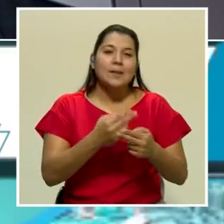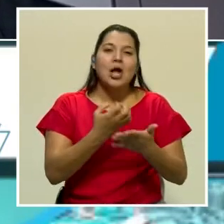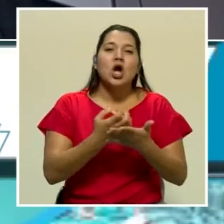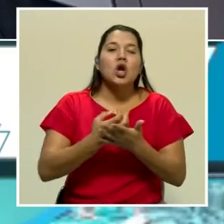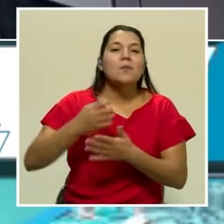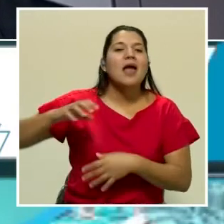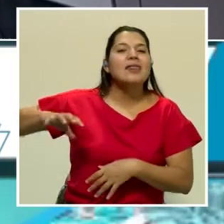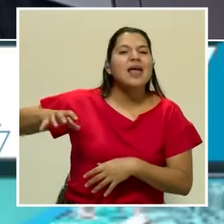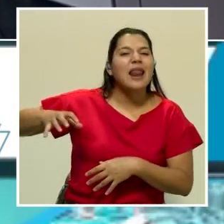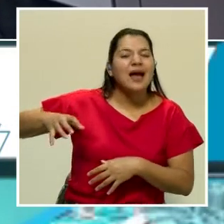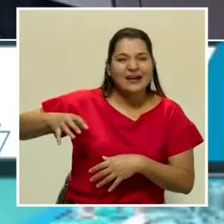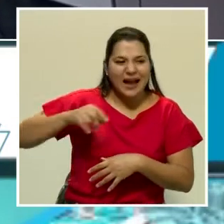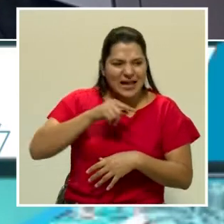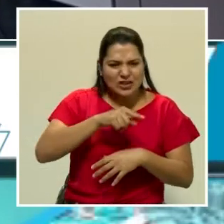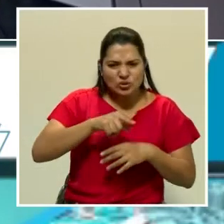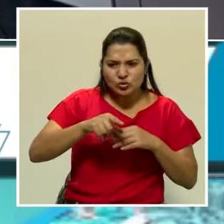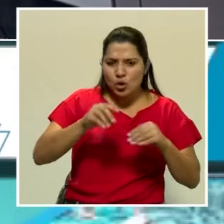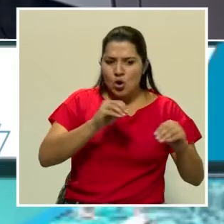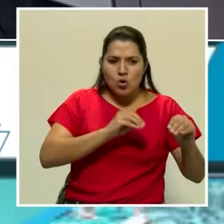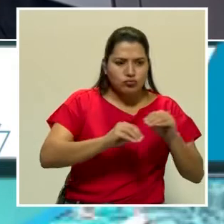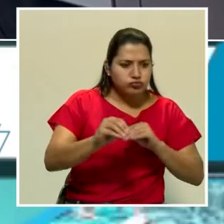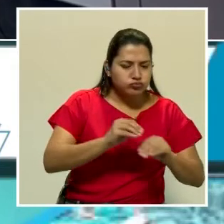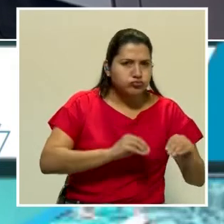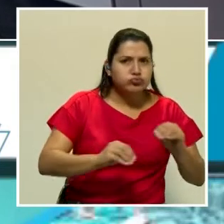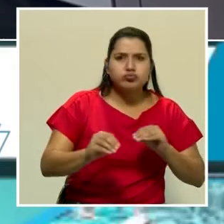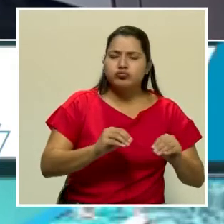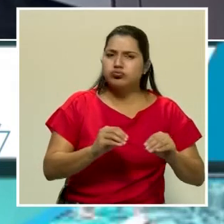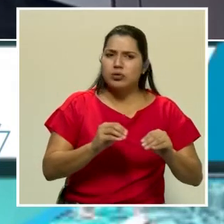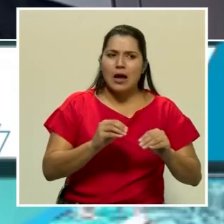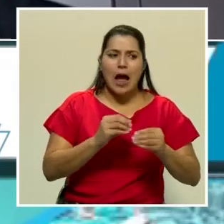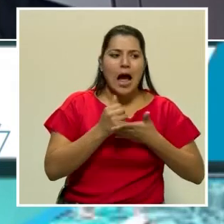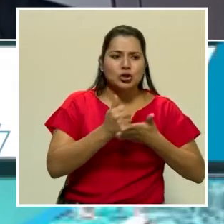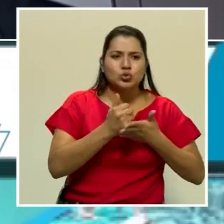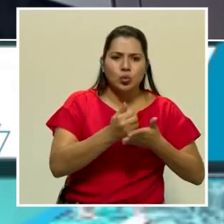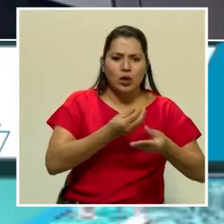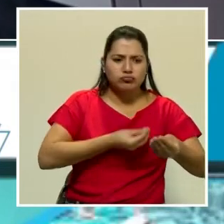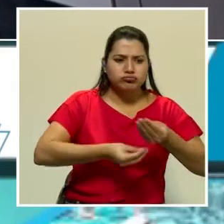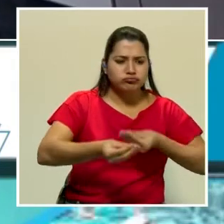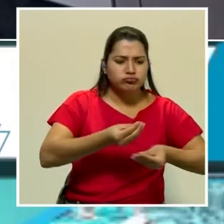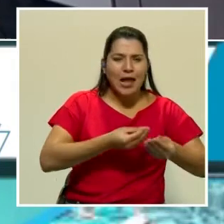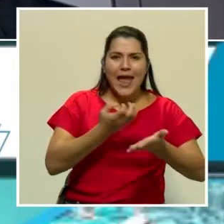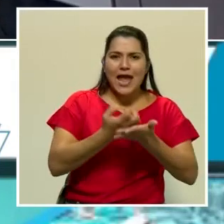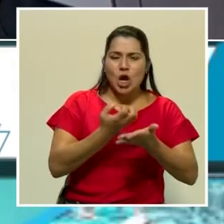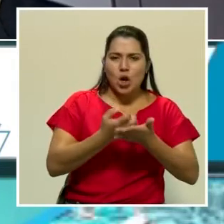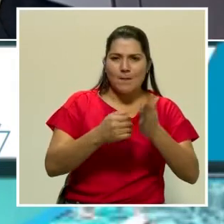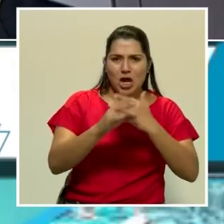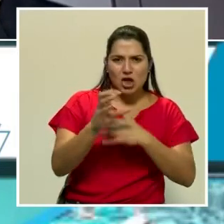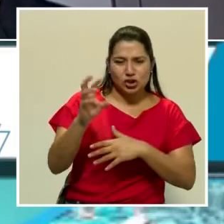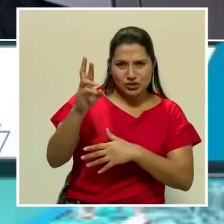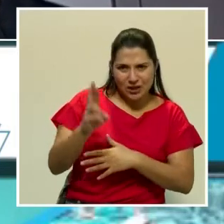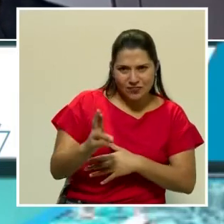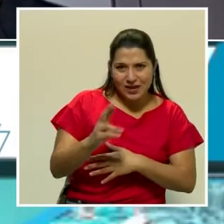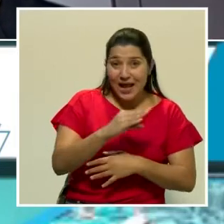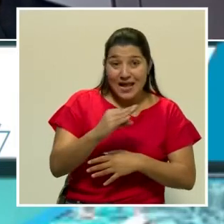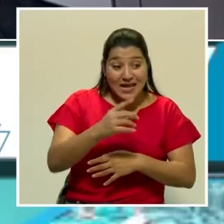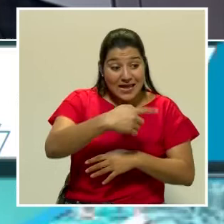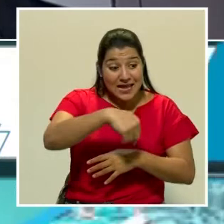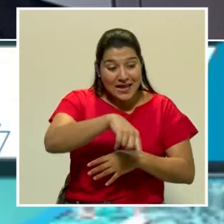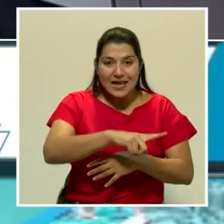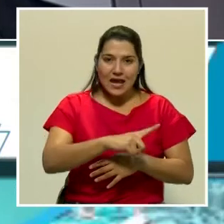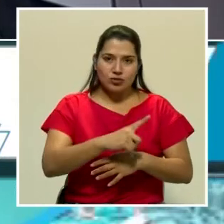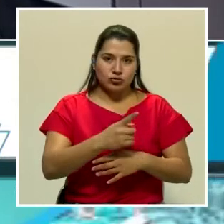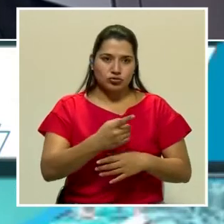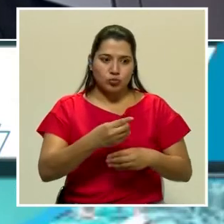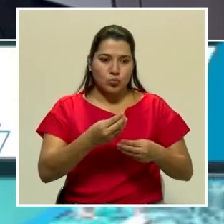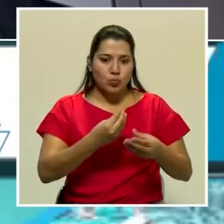mueve mucho dinero todos los años, nos trae mucho dinero a la economía y alimenta muchas familias.